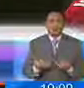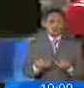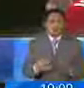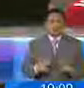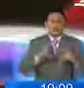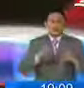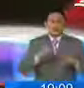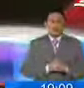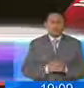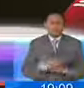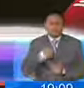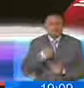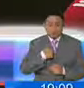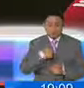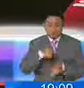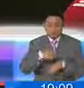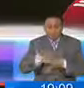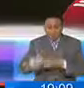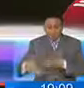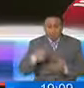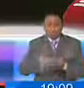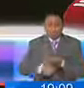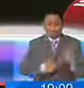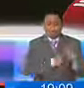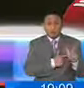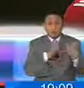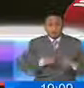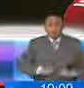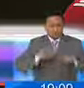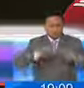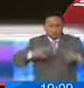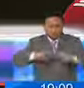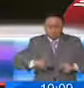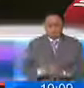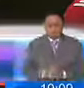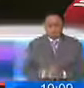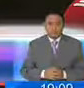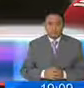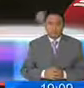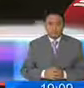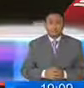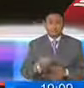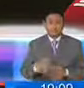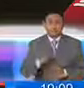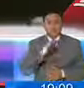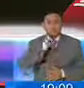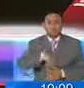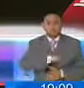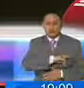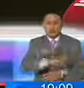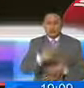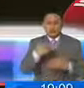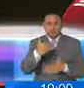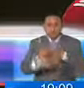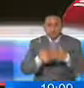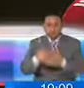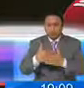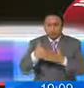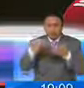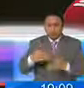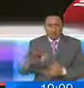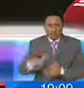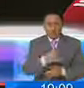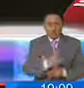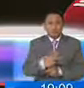me queda todavía para ser ministro de Defensa, por supuesto que lo voy a hacer. Debería de siempre haber un protocolo adecuado para proteger